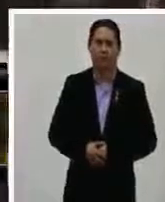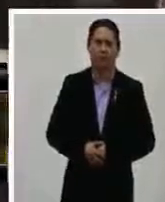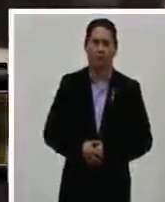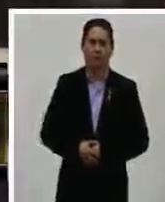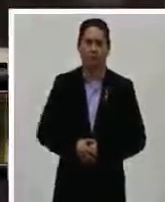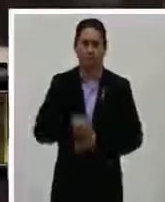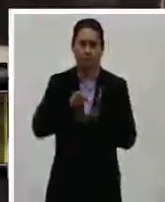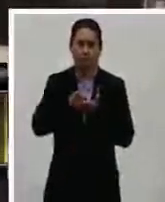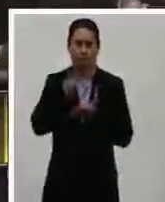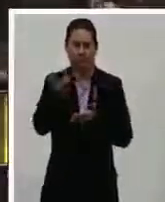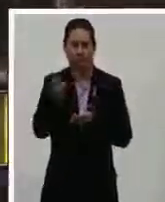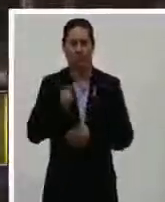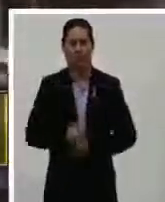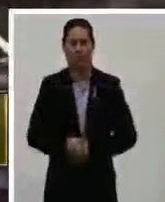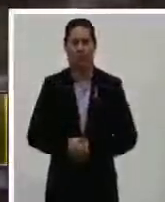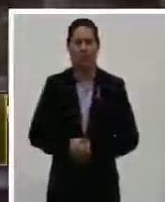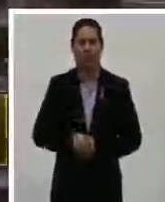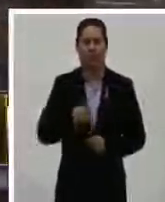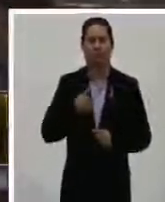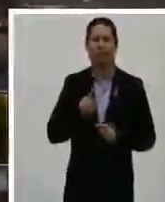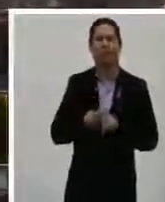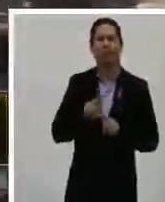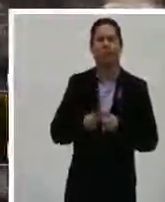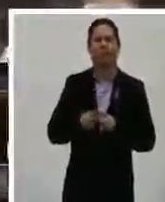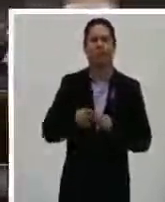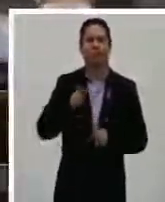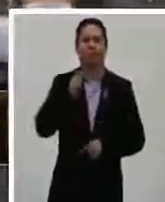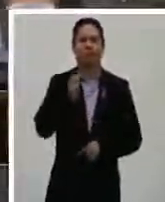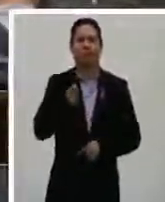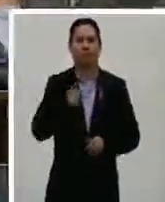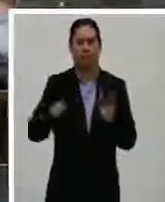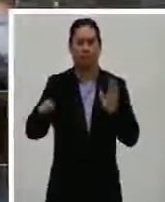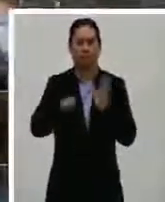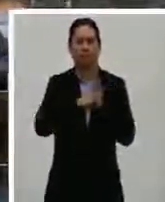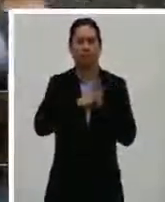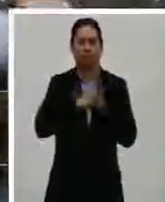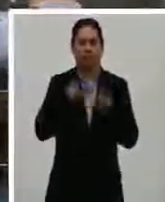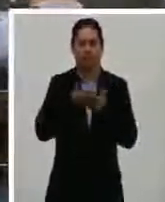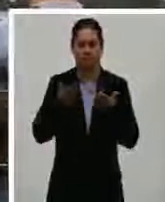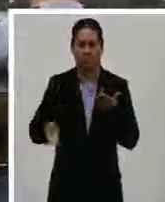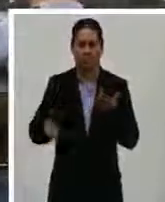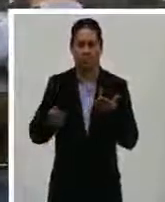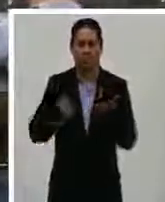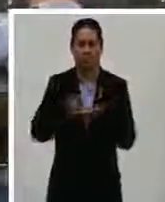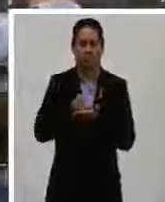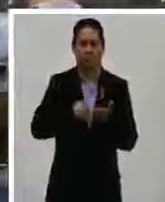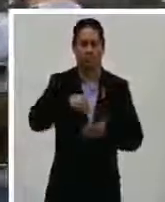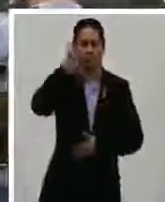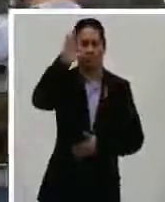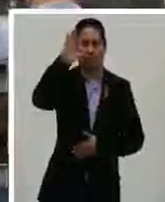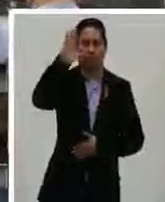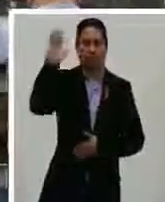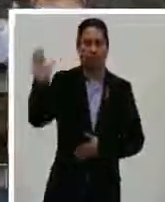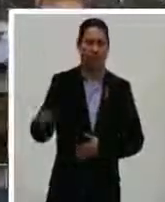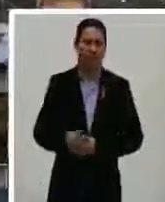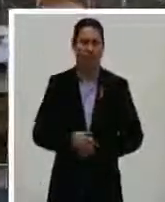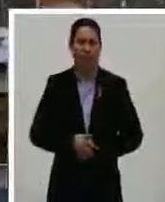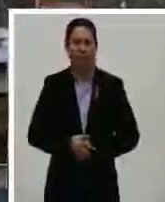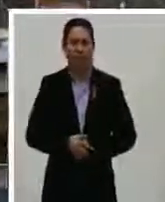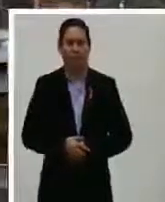muchas gracias quienes estén por la negativa sírvase manifestarlo levantando la